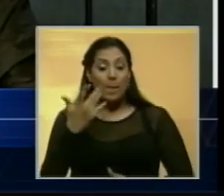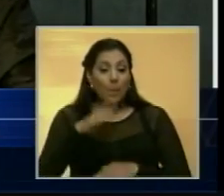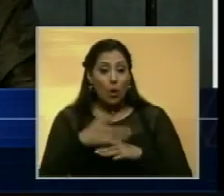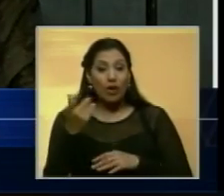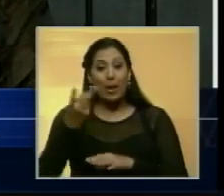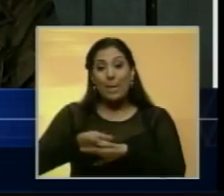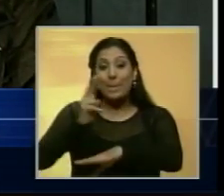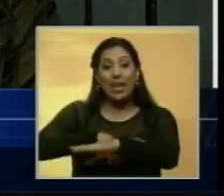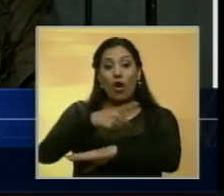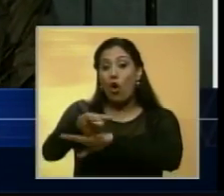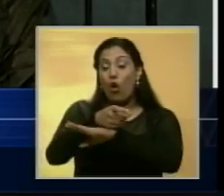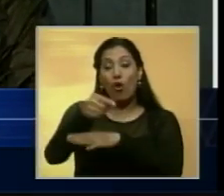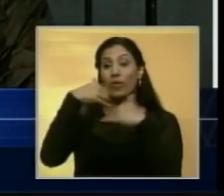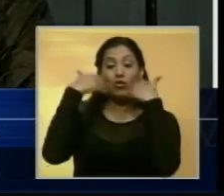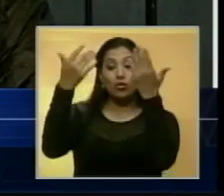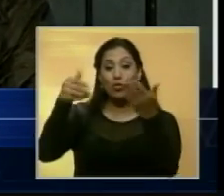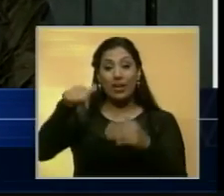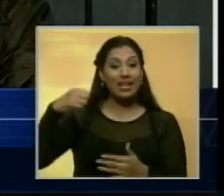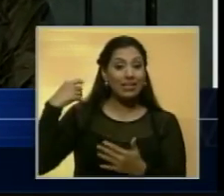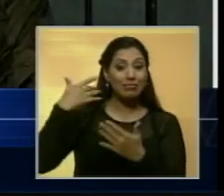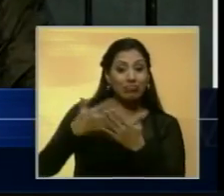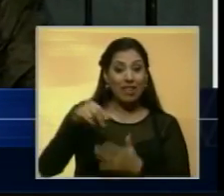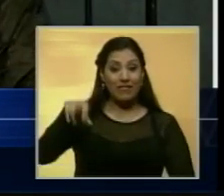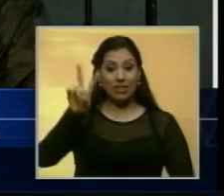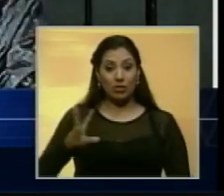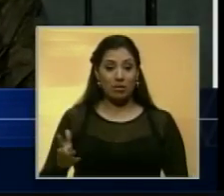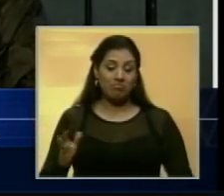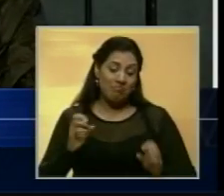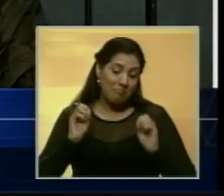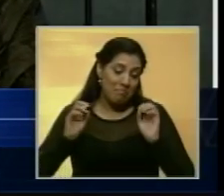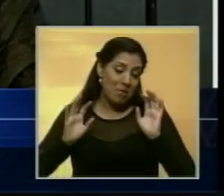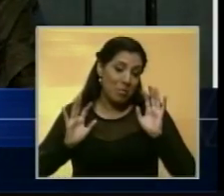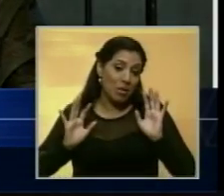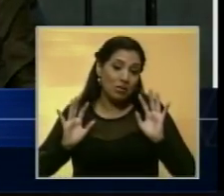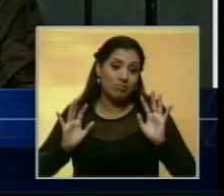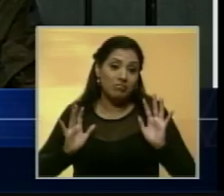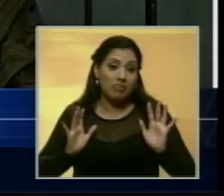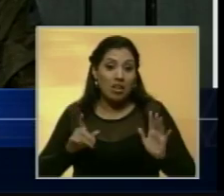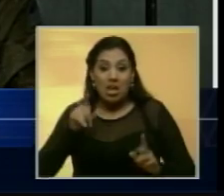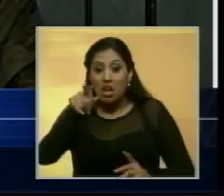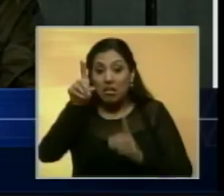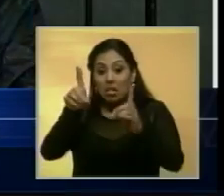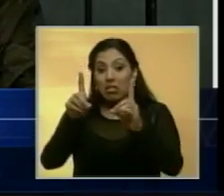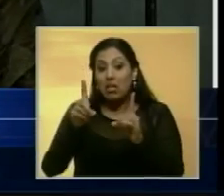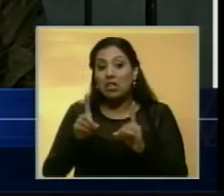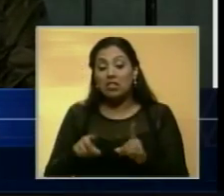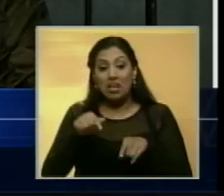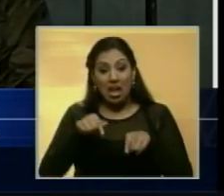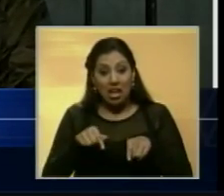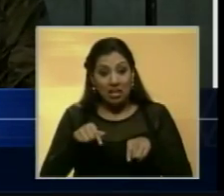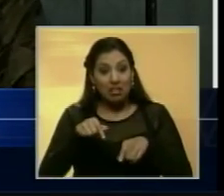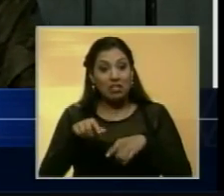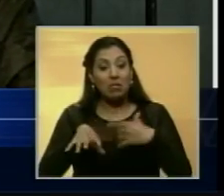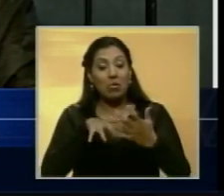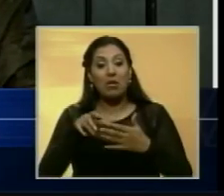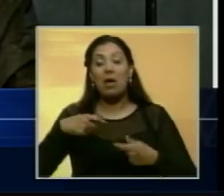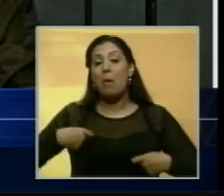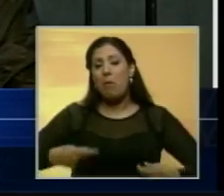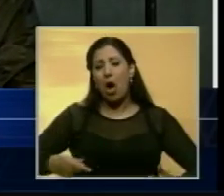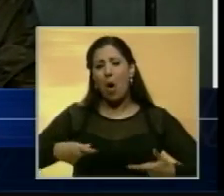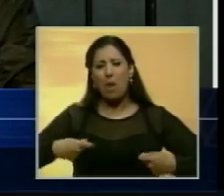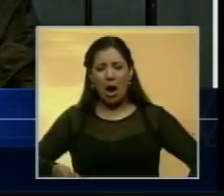al peor gobierno que ha padecido en su historia. Pero bien, ellos decidieron en esta época de carestía gastar una